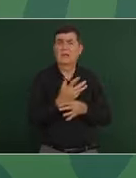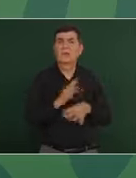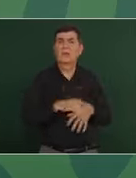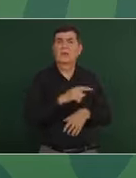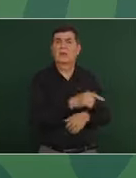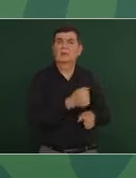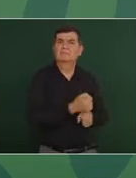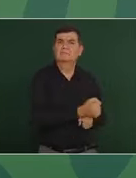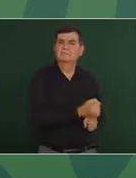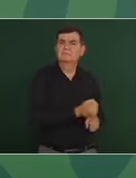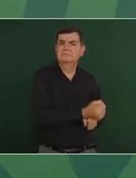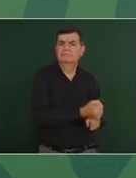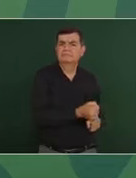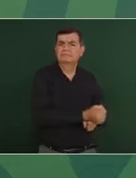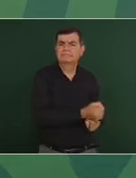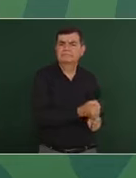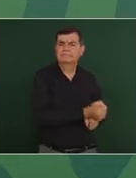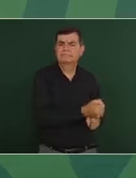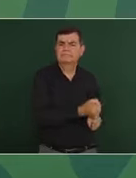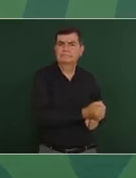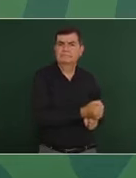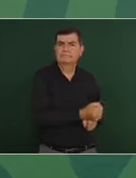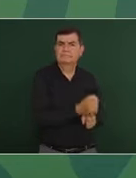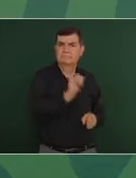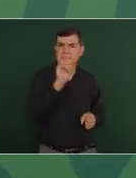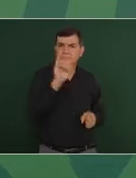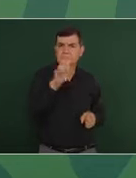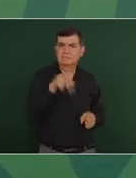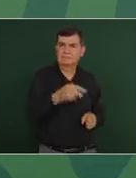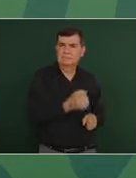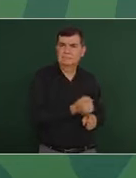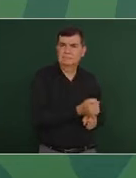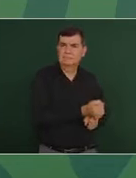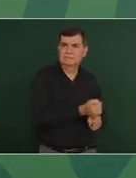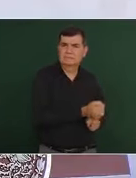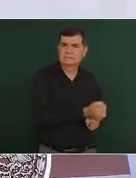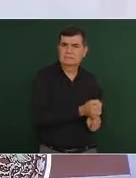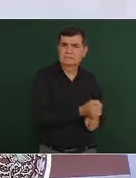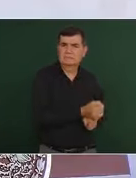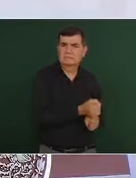torturados. Y en efecto,